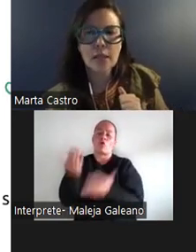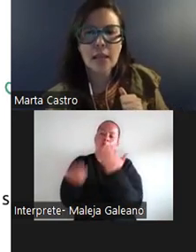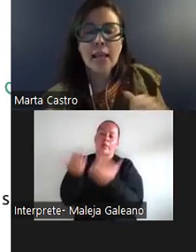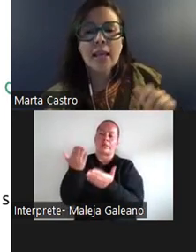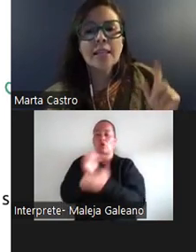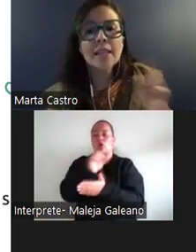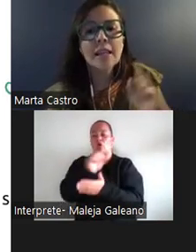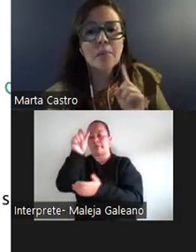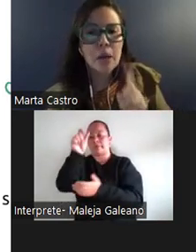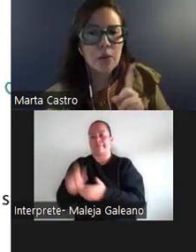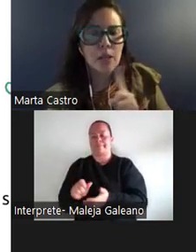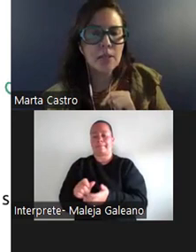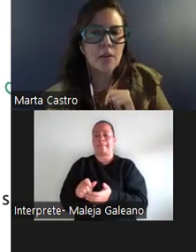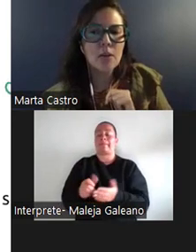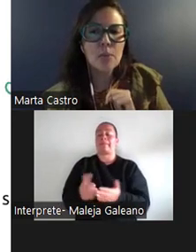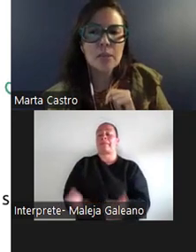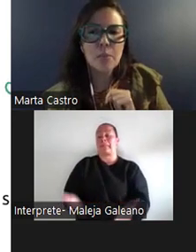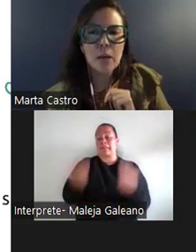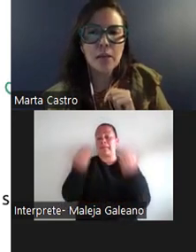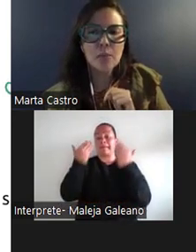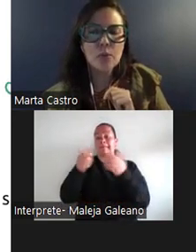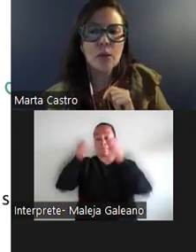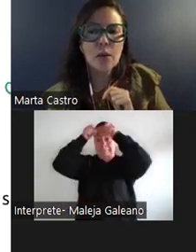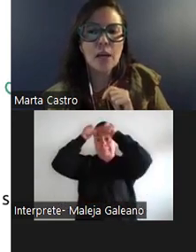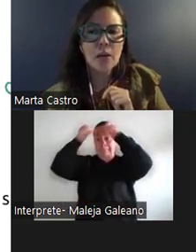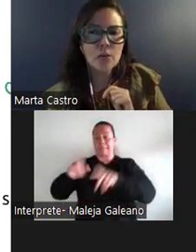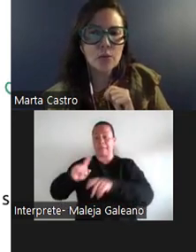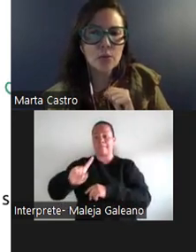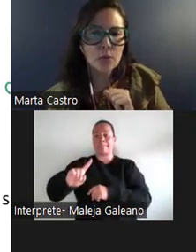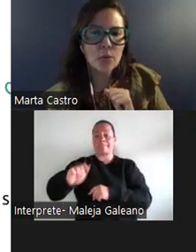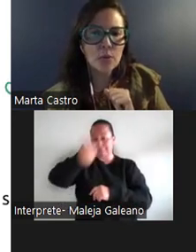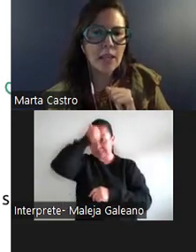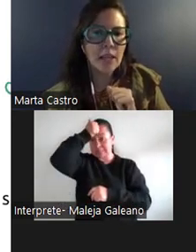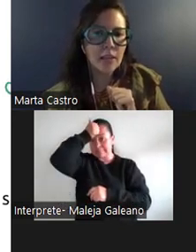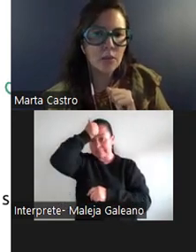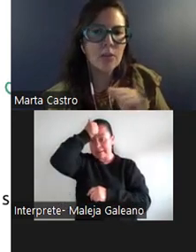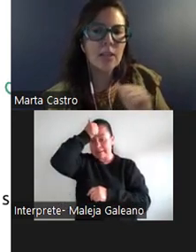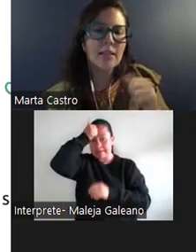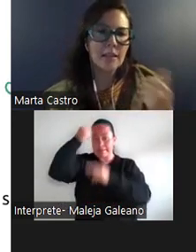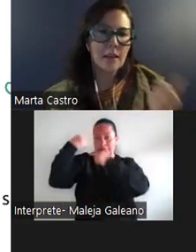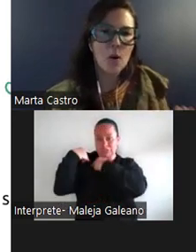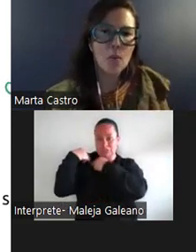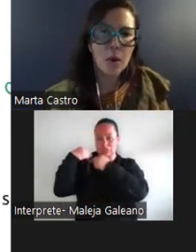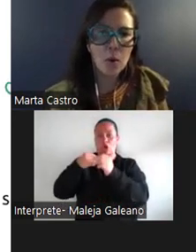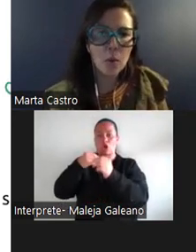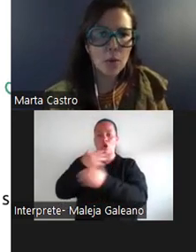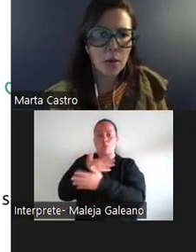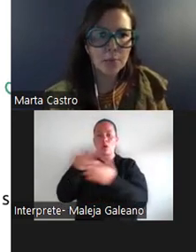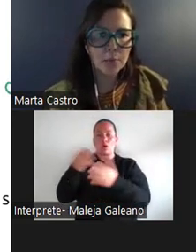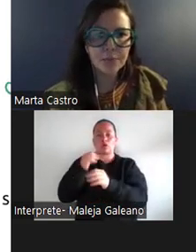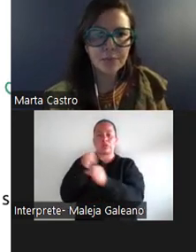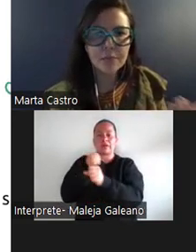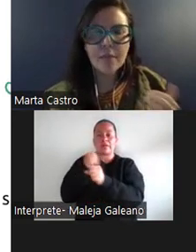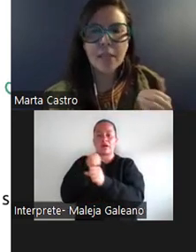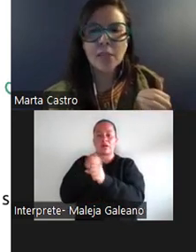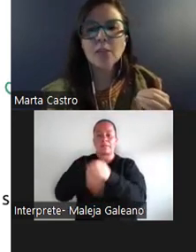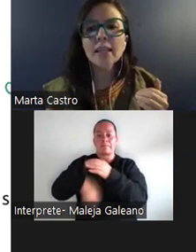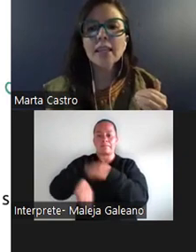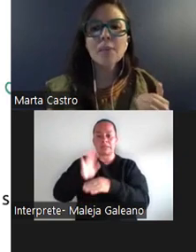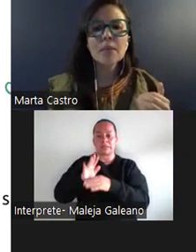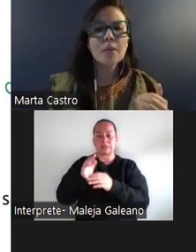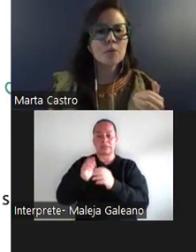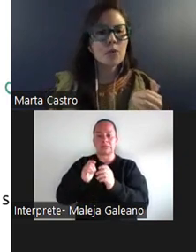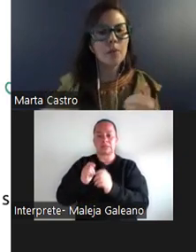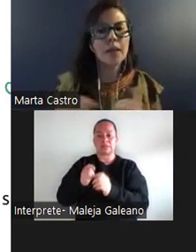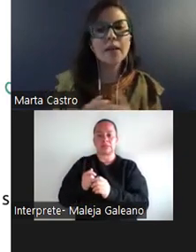personas sin embargo el estado es el principal responsable de la construcción y dirección de este trabajo mancomunada entonces